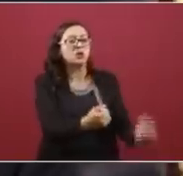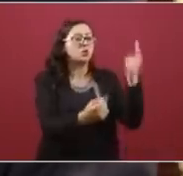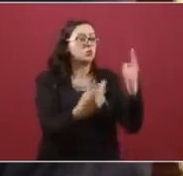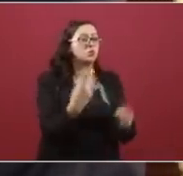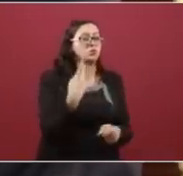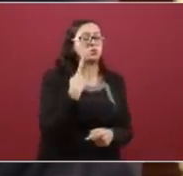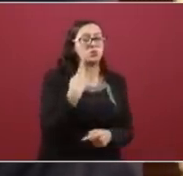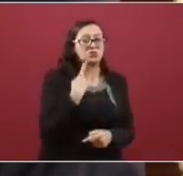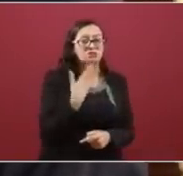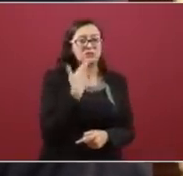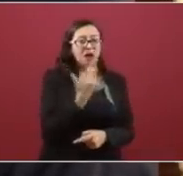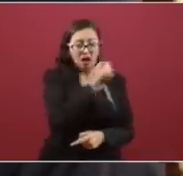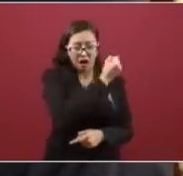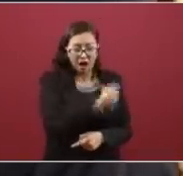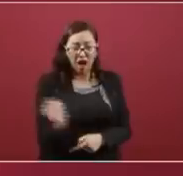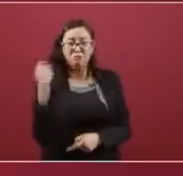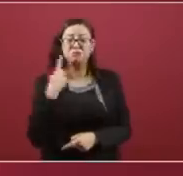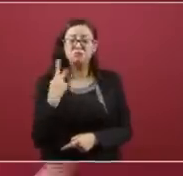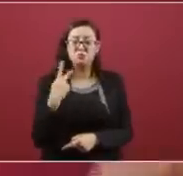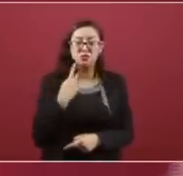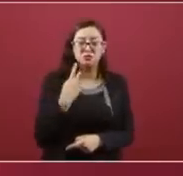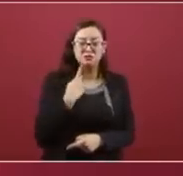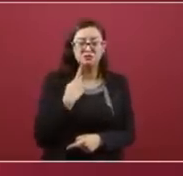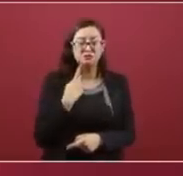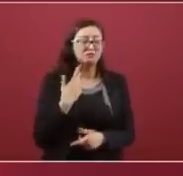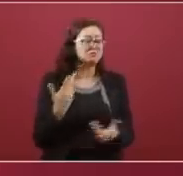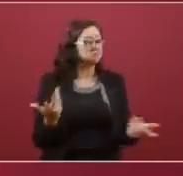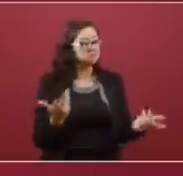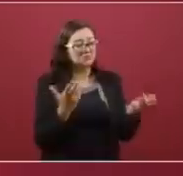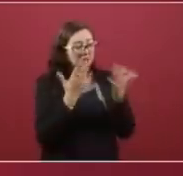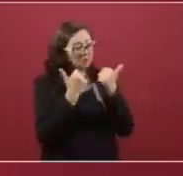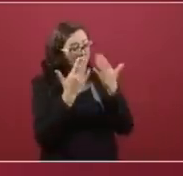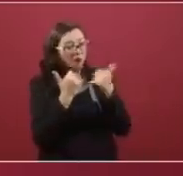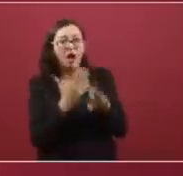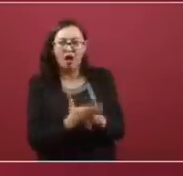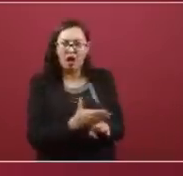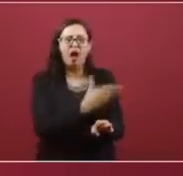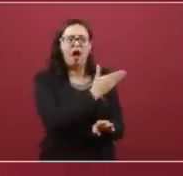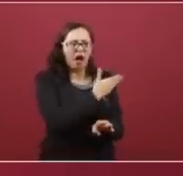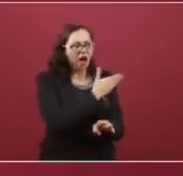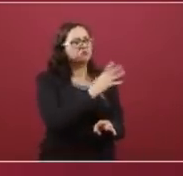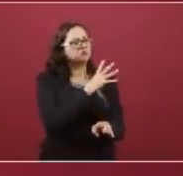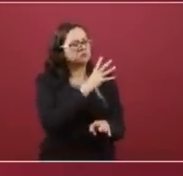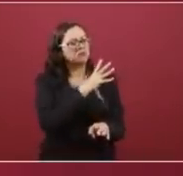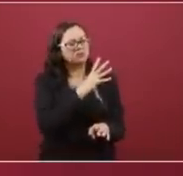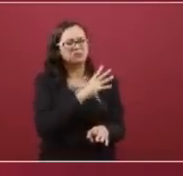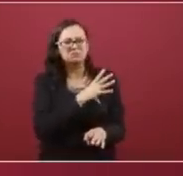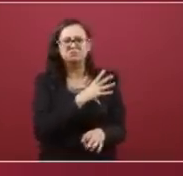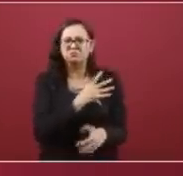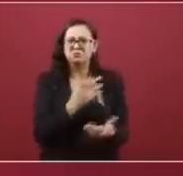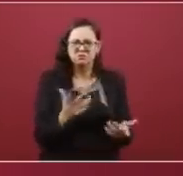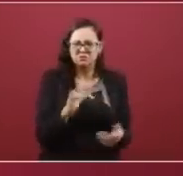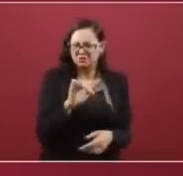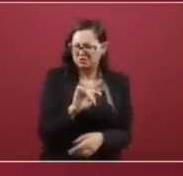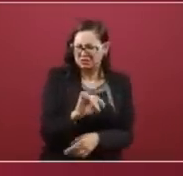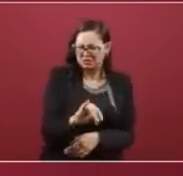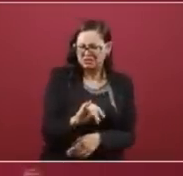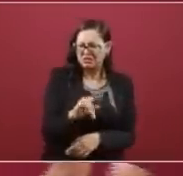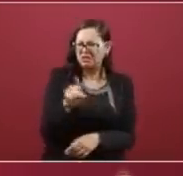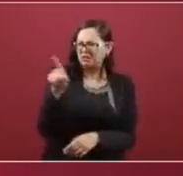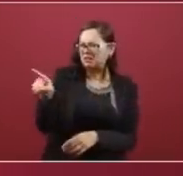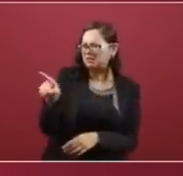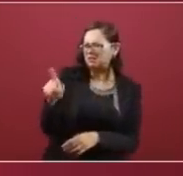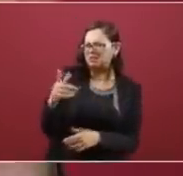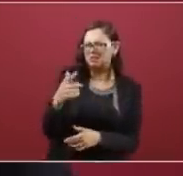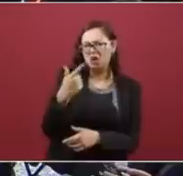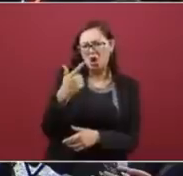con doctrina, que los había antes. Podía uno estar en contra de el pensamiento